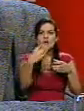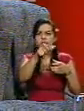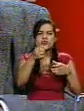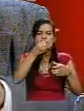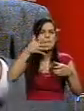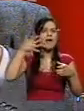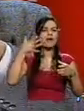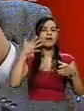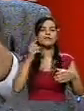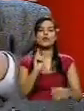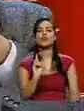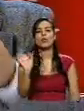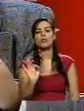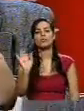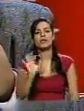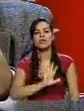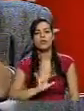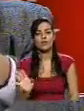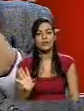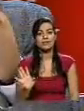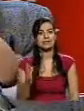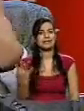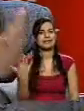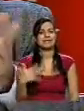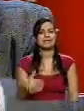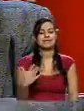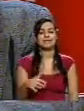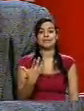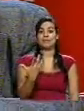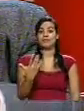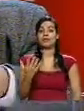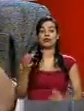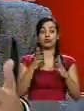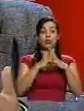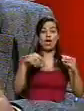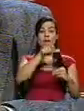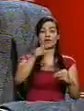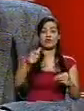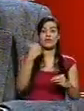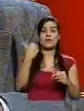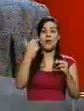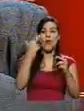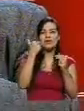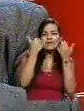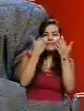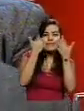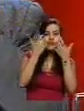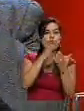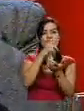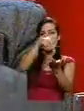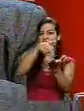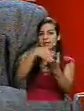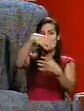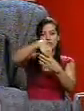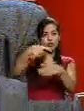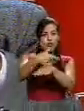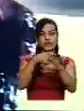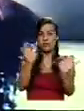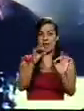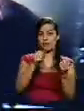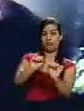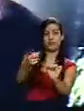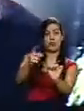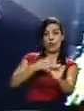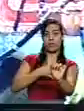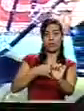Y evidentemente que los pardos y los zambos no tenían acceso a los cargos públicos, pero en esa incorporación a las